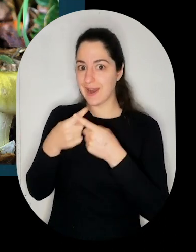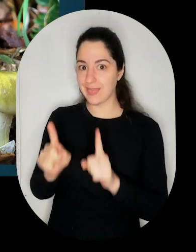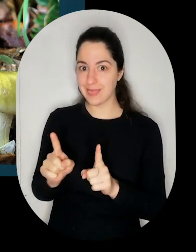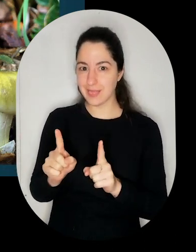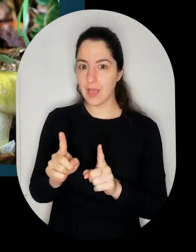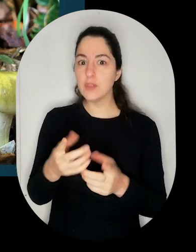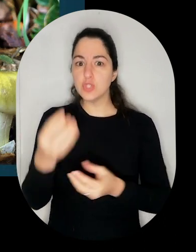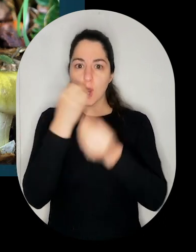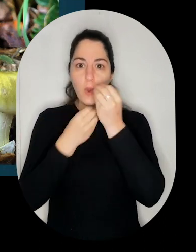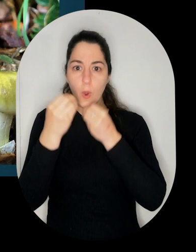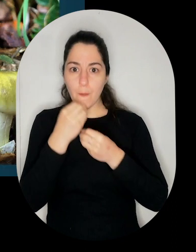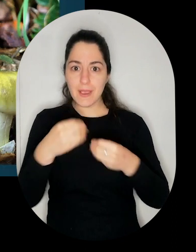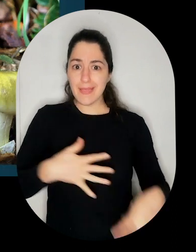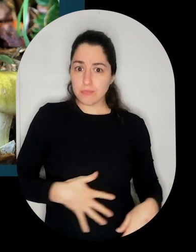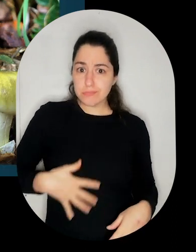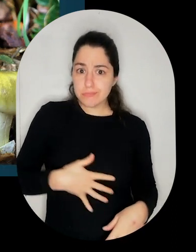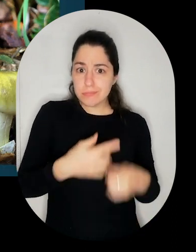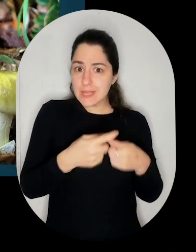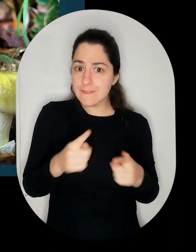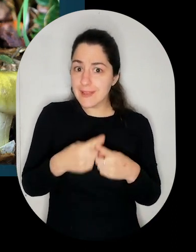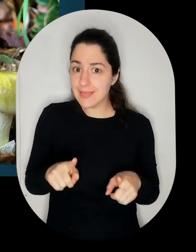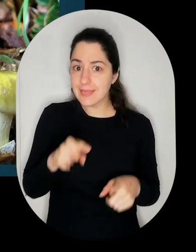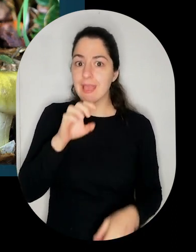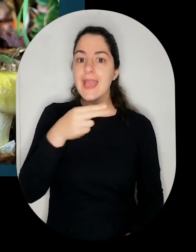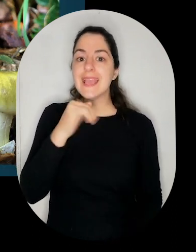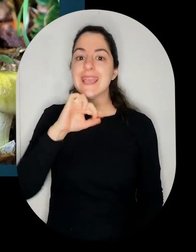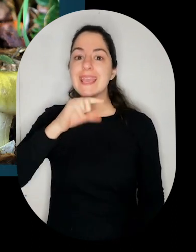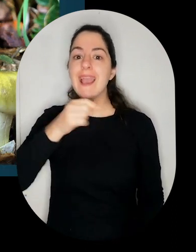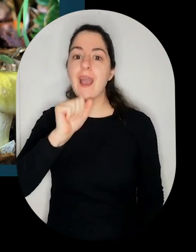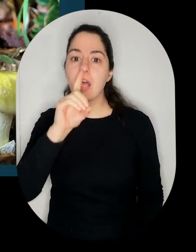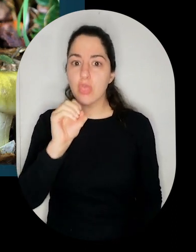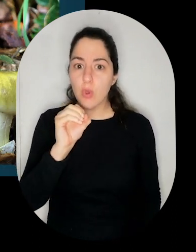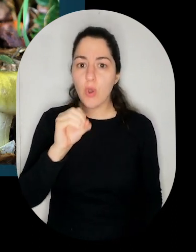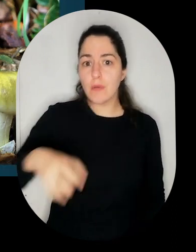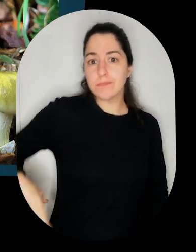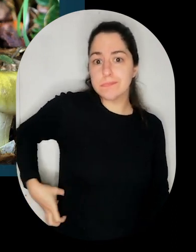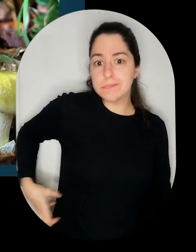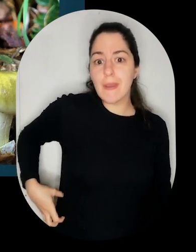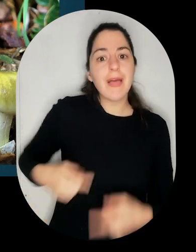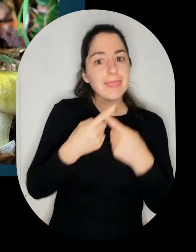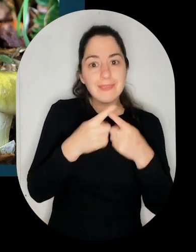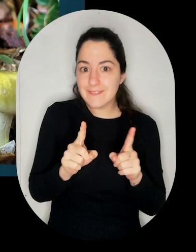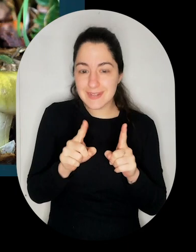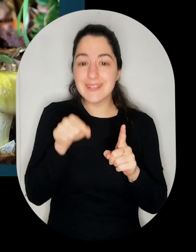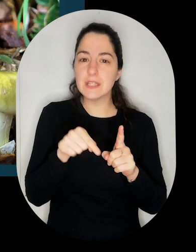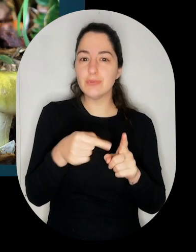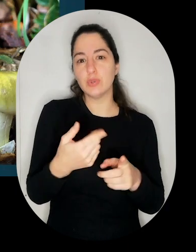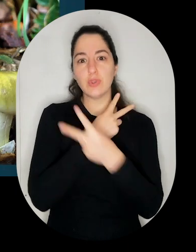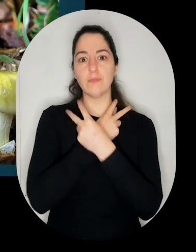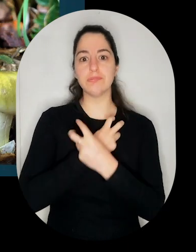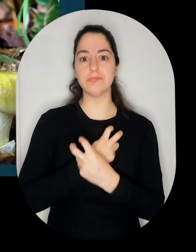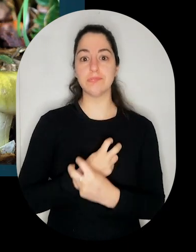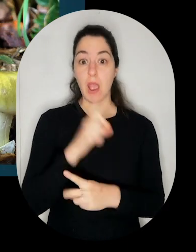Tenemos procesos metabólicos distintos, capacidades hepáticas, principalmente hepáticas, y renales diferentes, lo que hace que respondamos